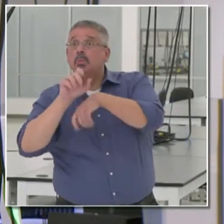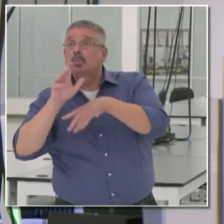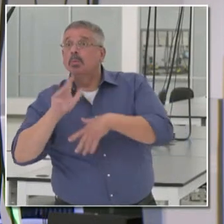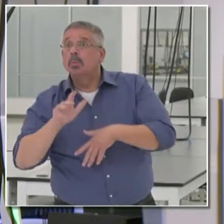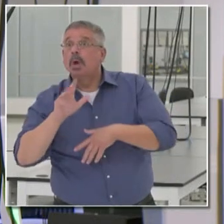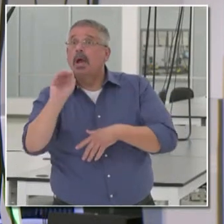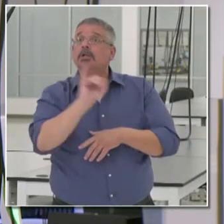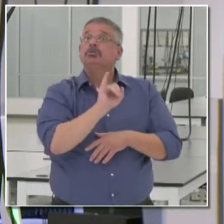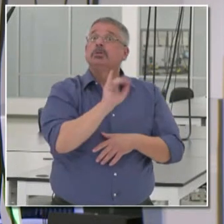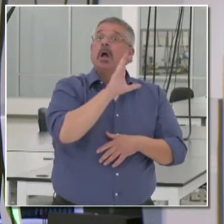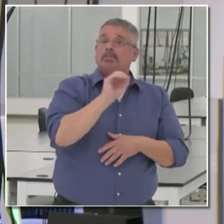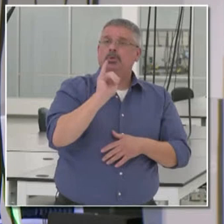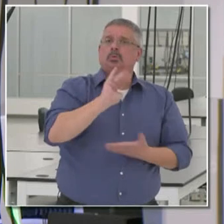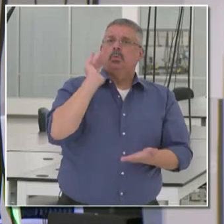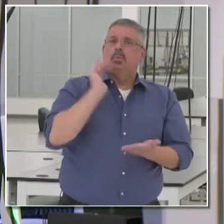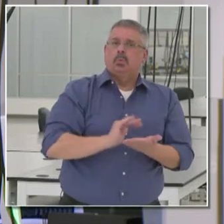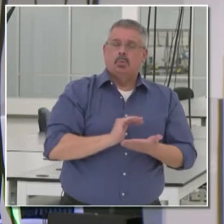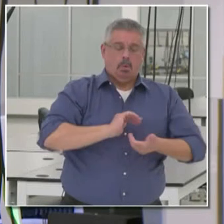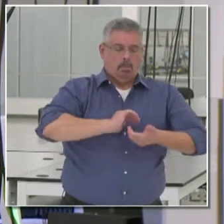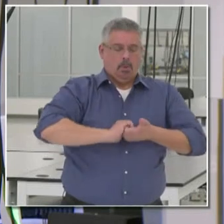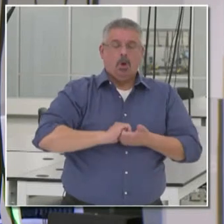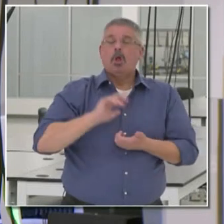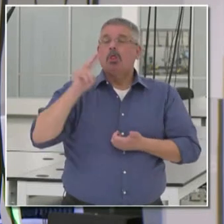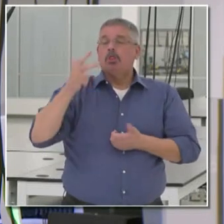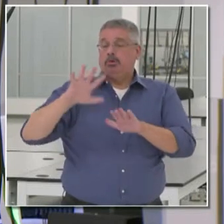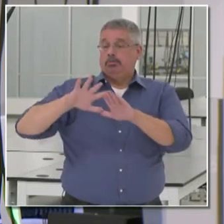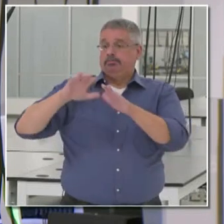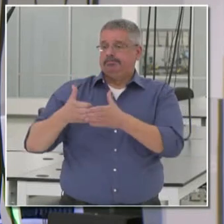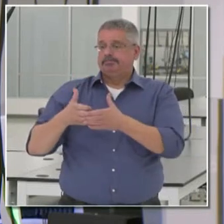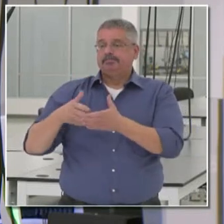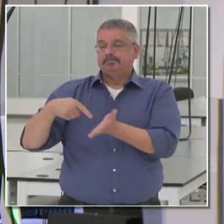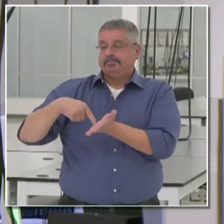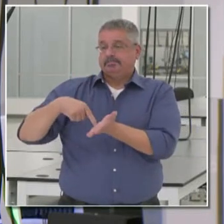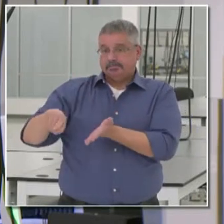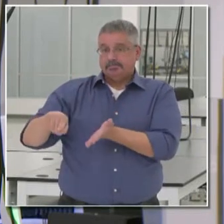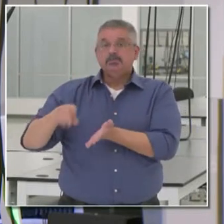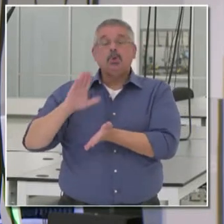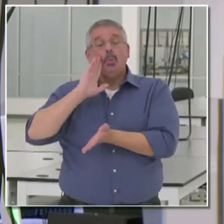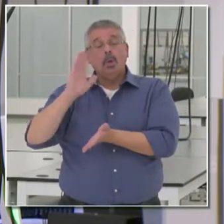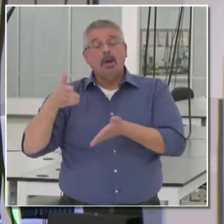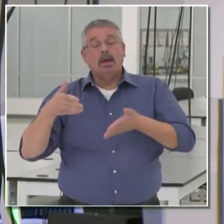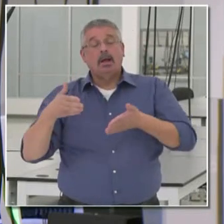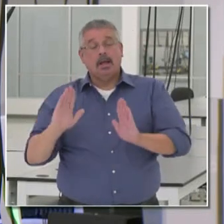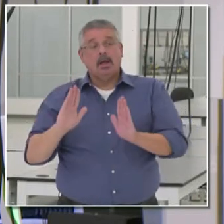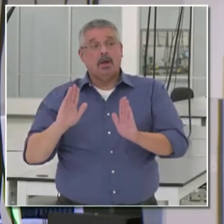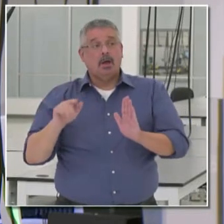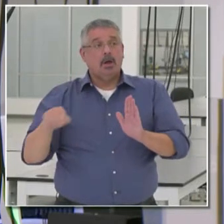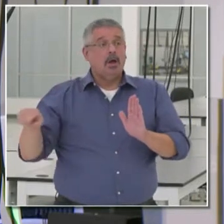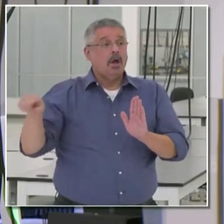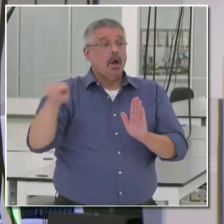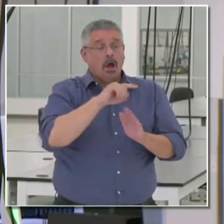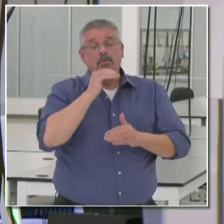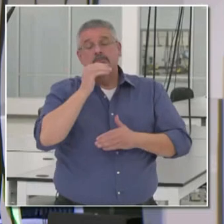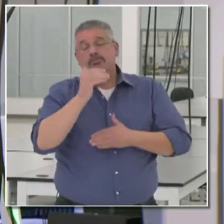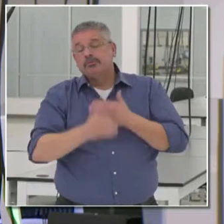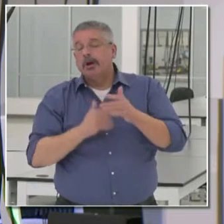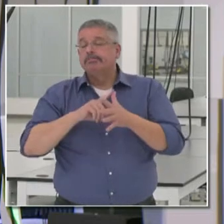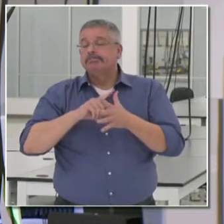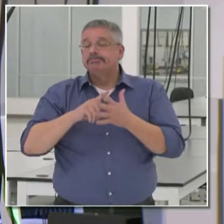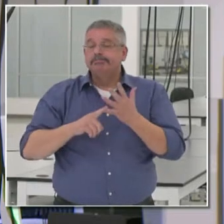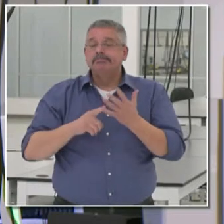y para los que proporcionan seguro a compañías de seguros estamos juntándonos con un